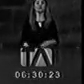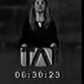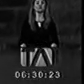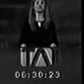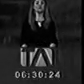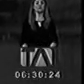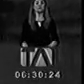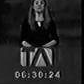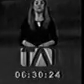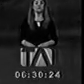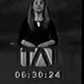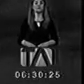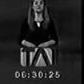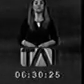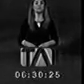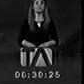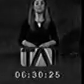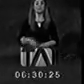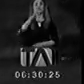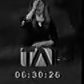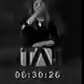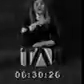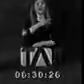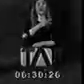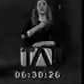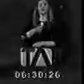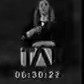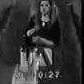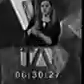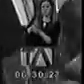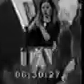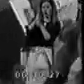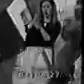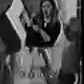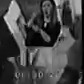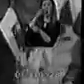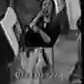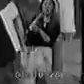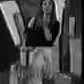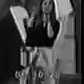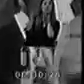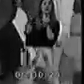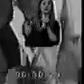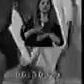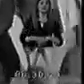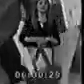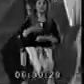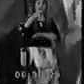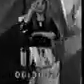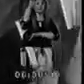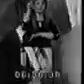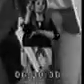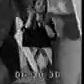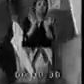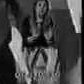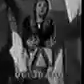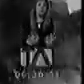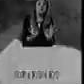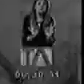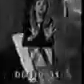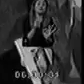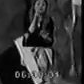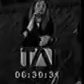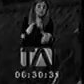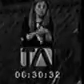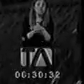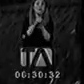Hoy se sabe que fue una bala de uso militar la que mató a Froilán Jiménez, y el entonces comandante del ejército ha confirmado que la incursión